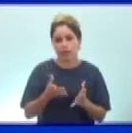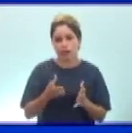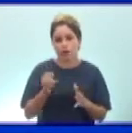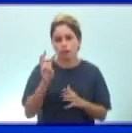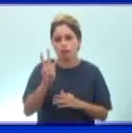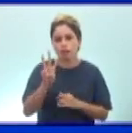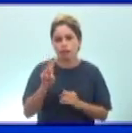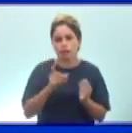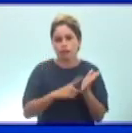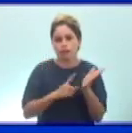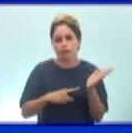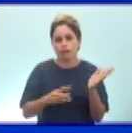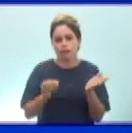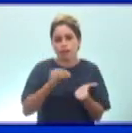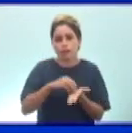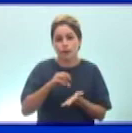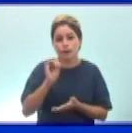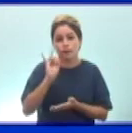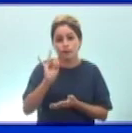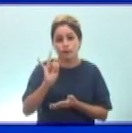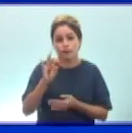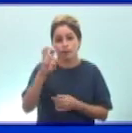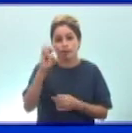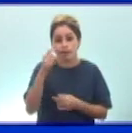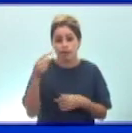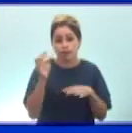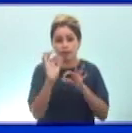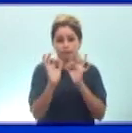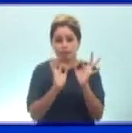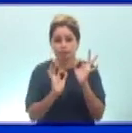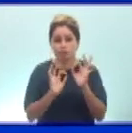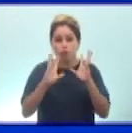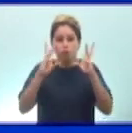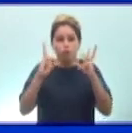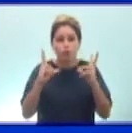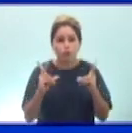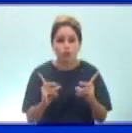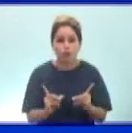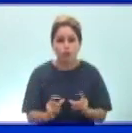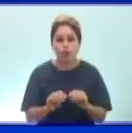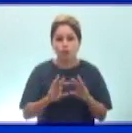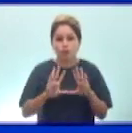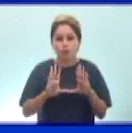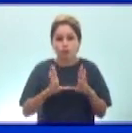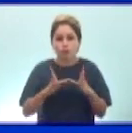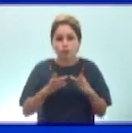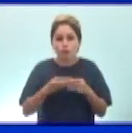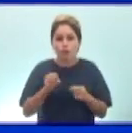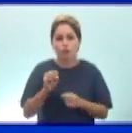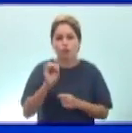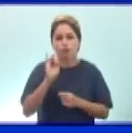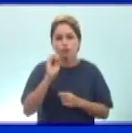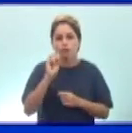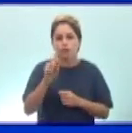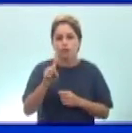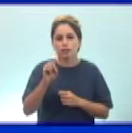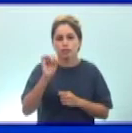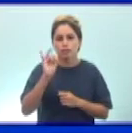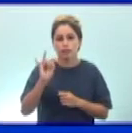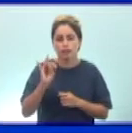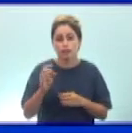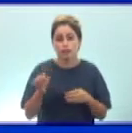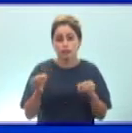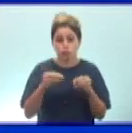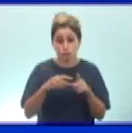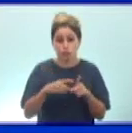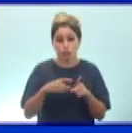por 7 electrones. Cuando contamos los electrones que están representados, me da un total de 17 y coincide con los electrones a